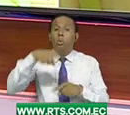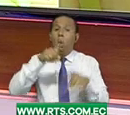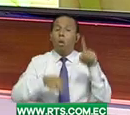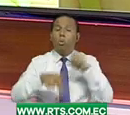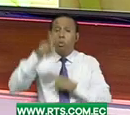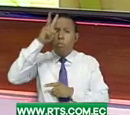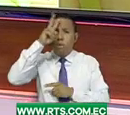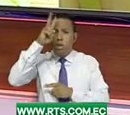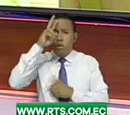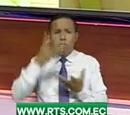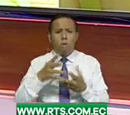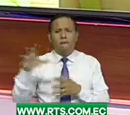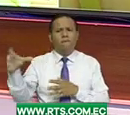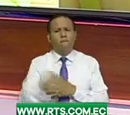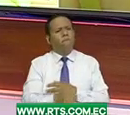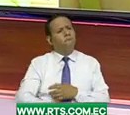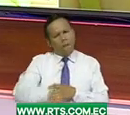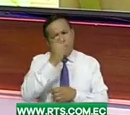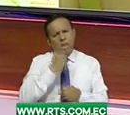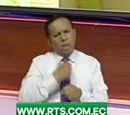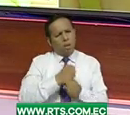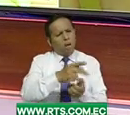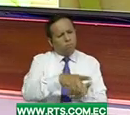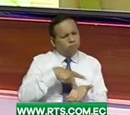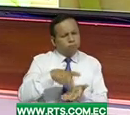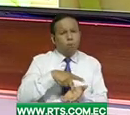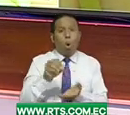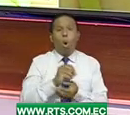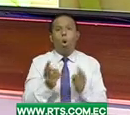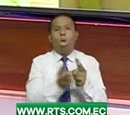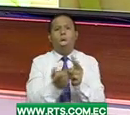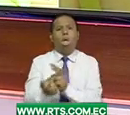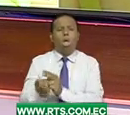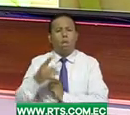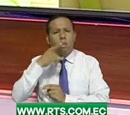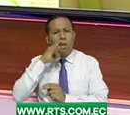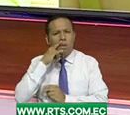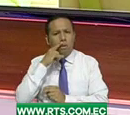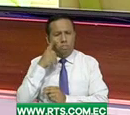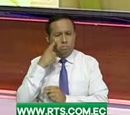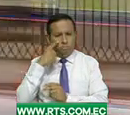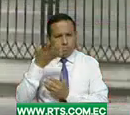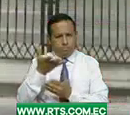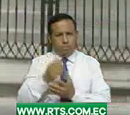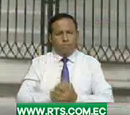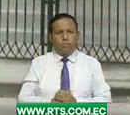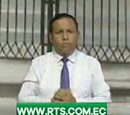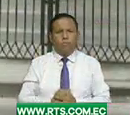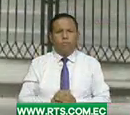de explotación laboral y pornografía infantil. Veamos.